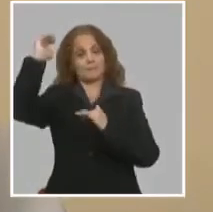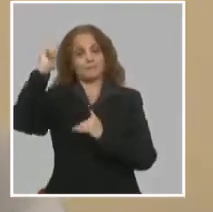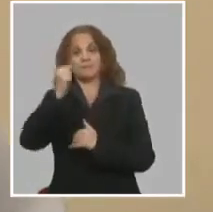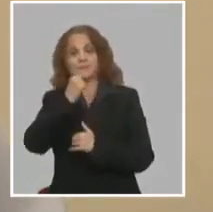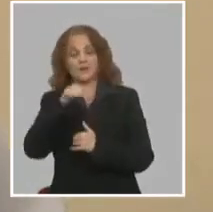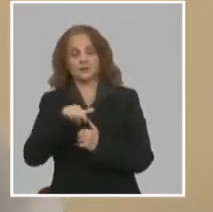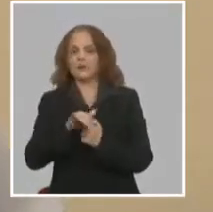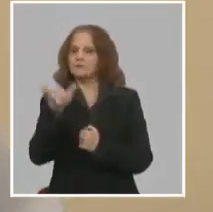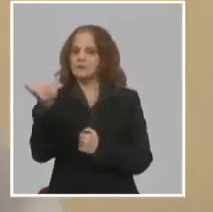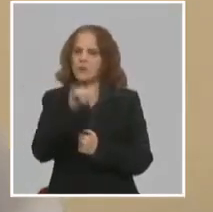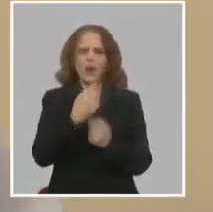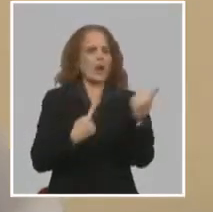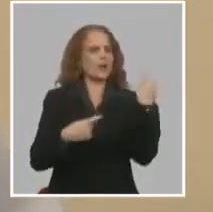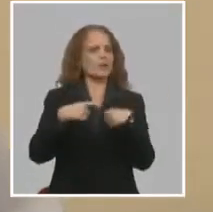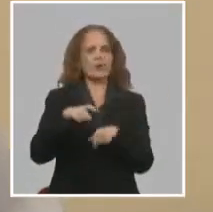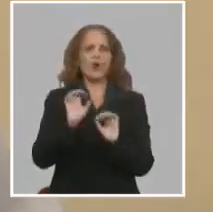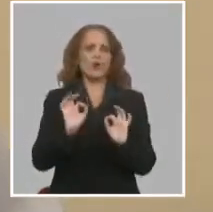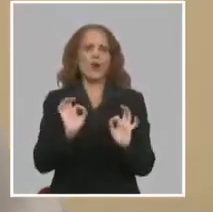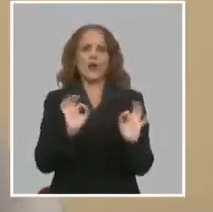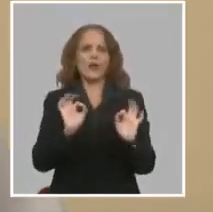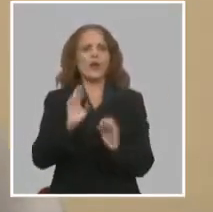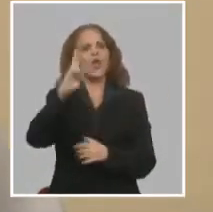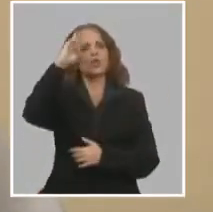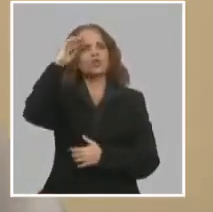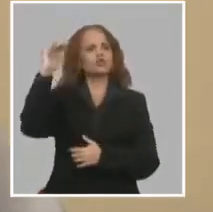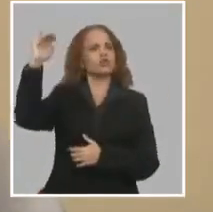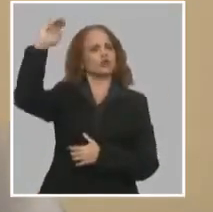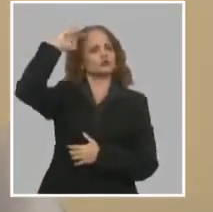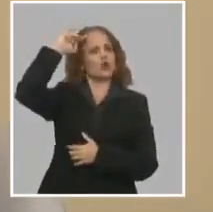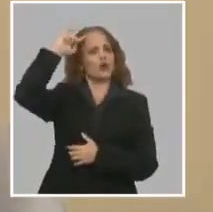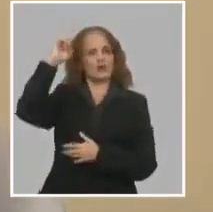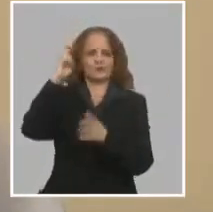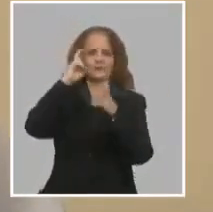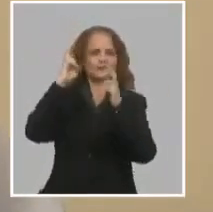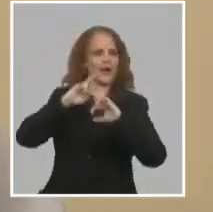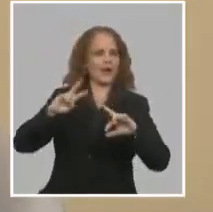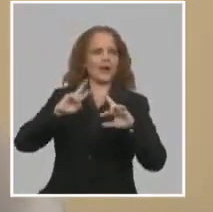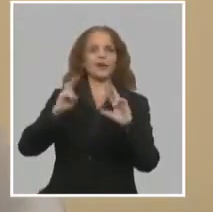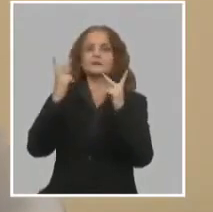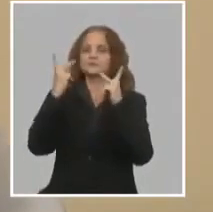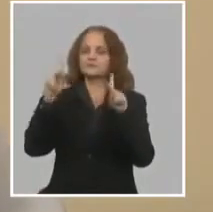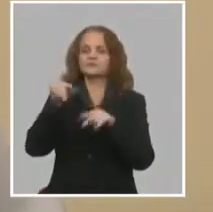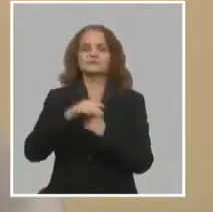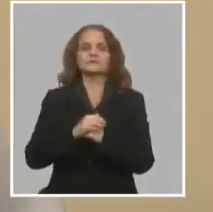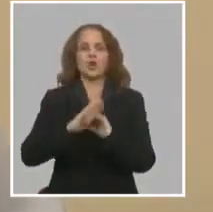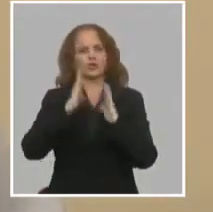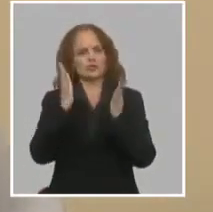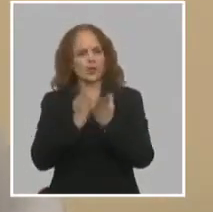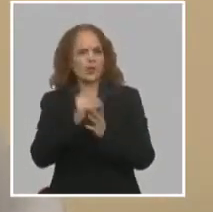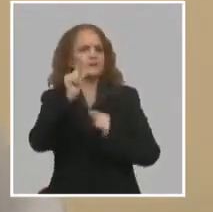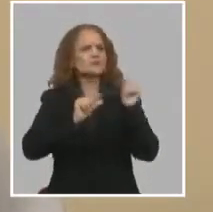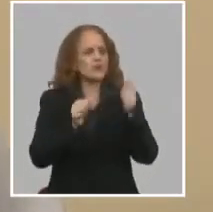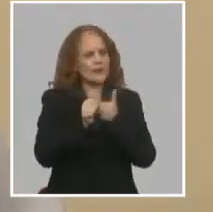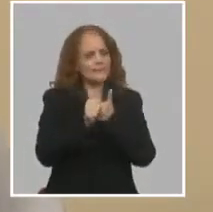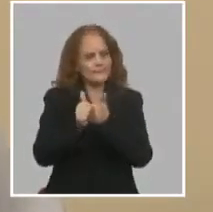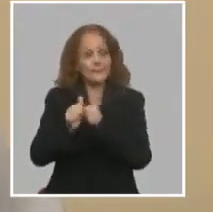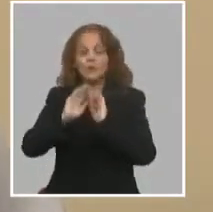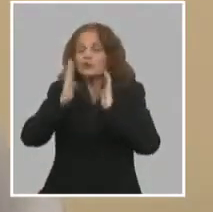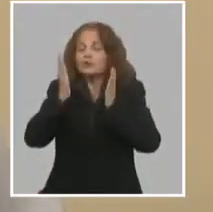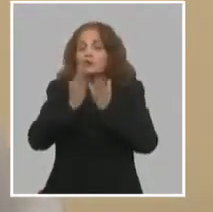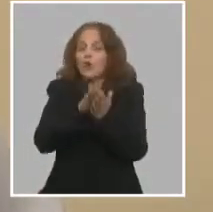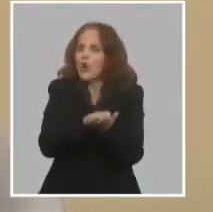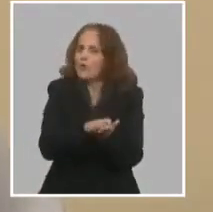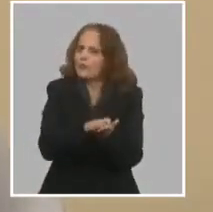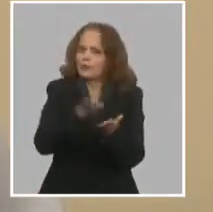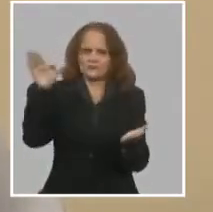los doctores en ciencia, los técnicos, todo el personal, los auxiliares, hay un gran compromiso,